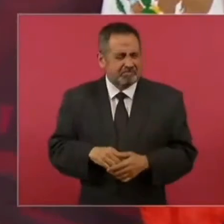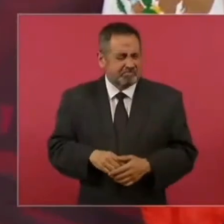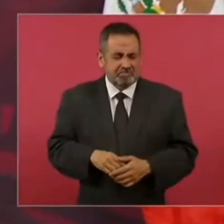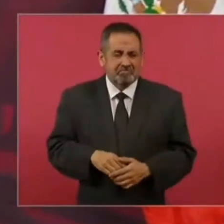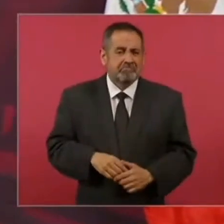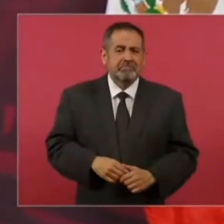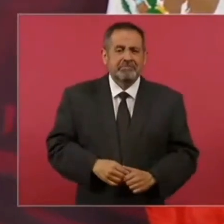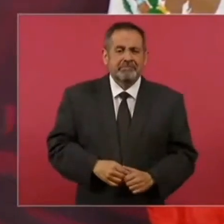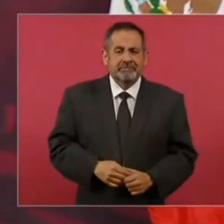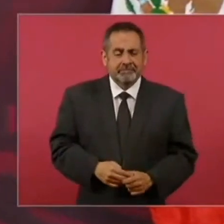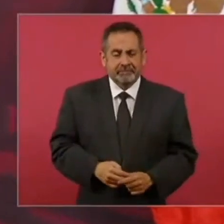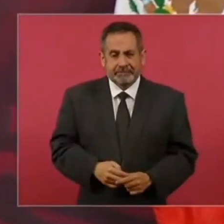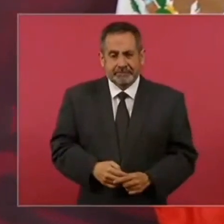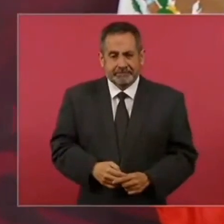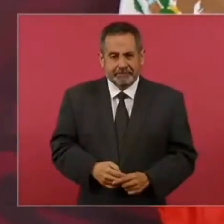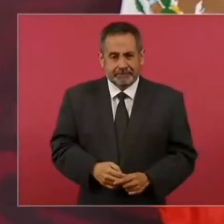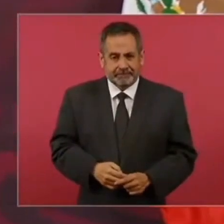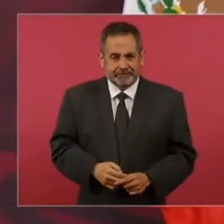hipócritas,